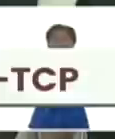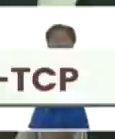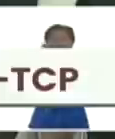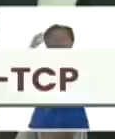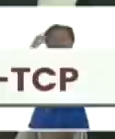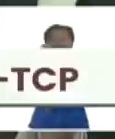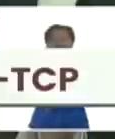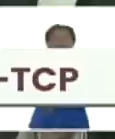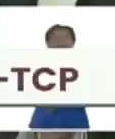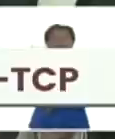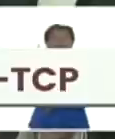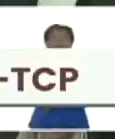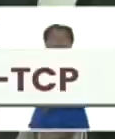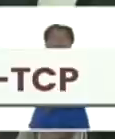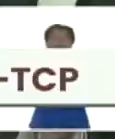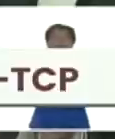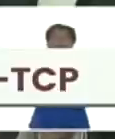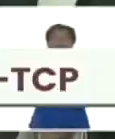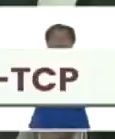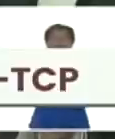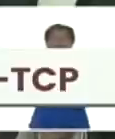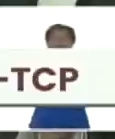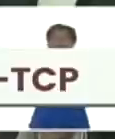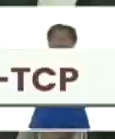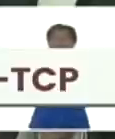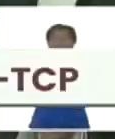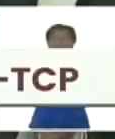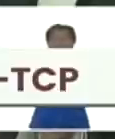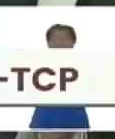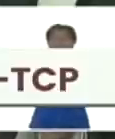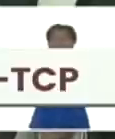América Latina y de América del Sur.